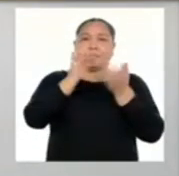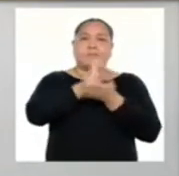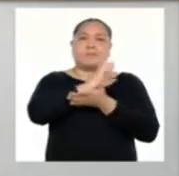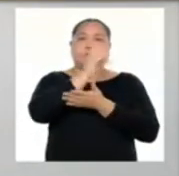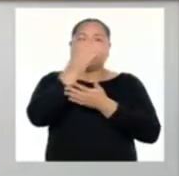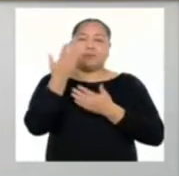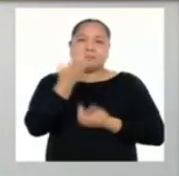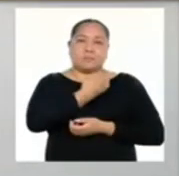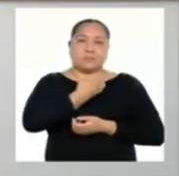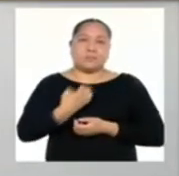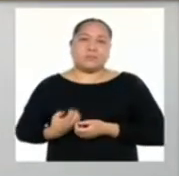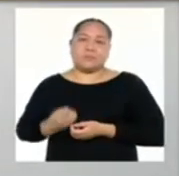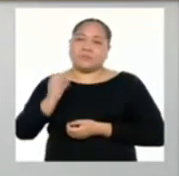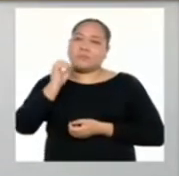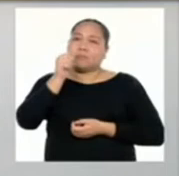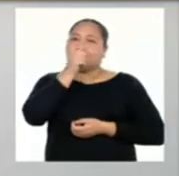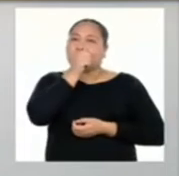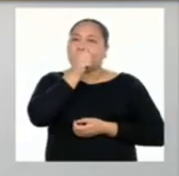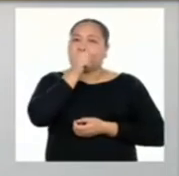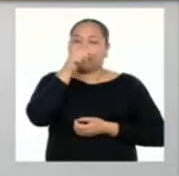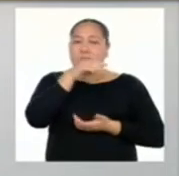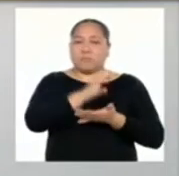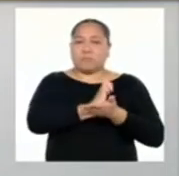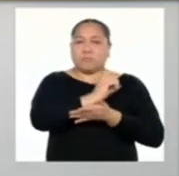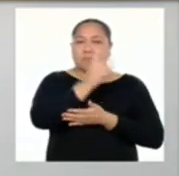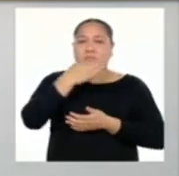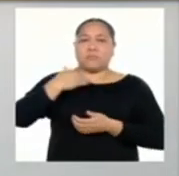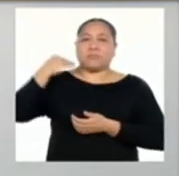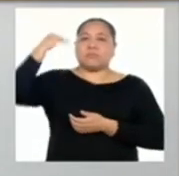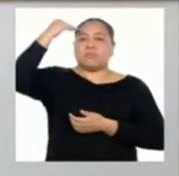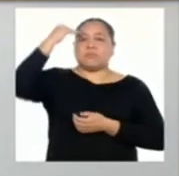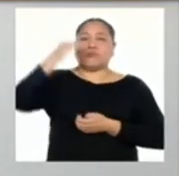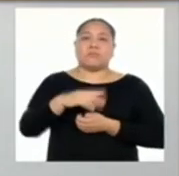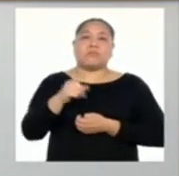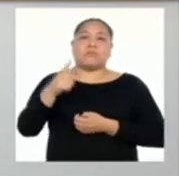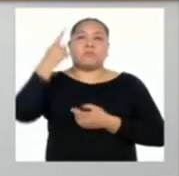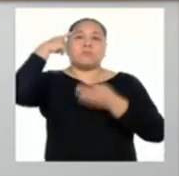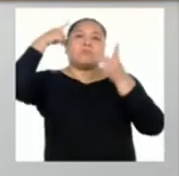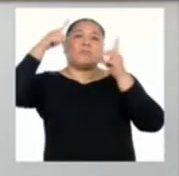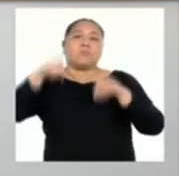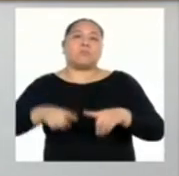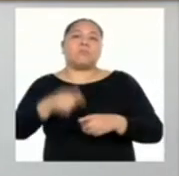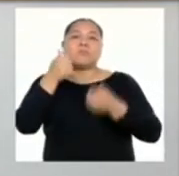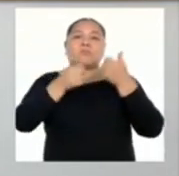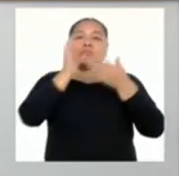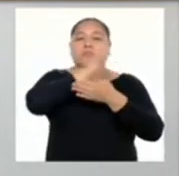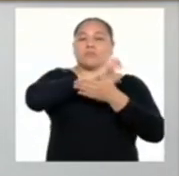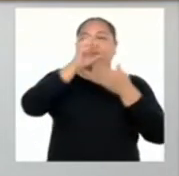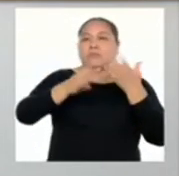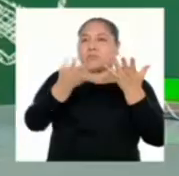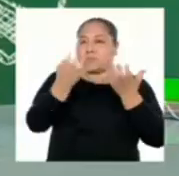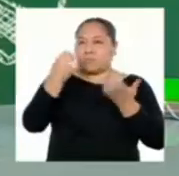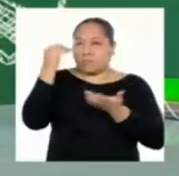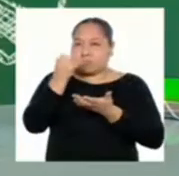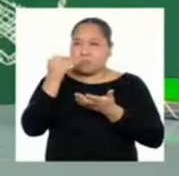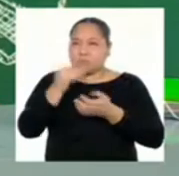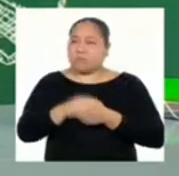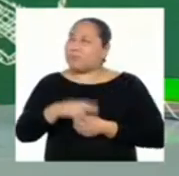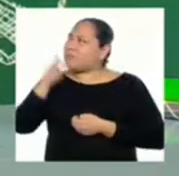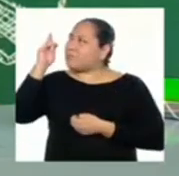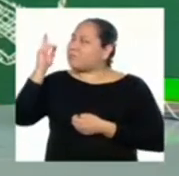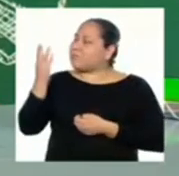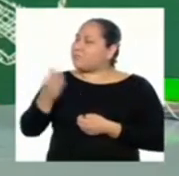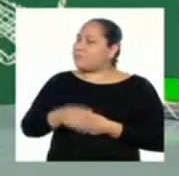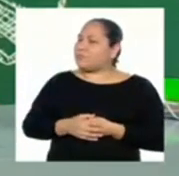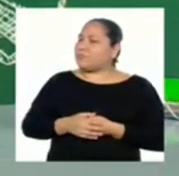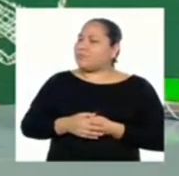educación pública o privada. En la educación superior deciden la carrera que desean estudiar.